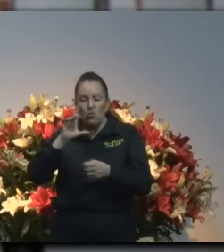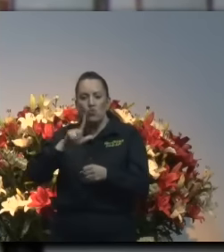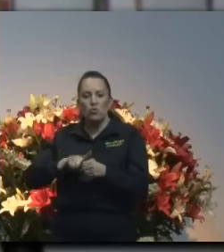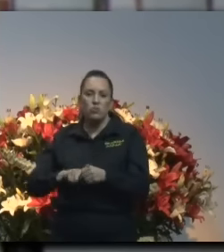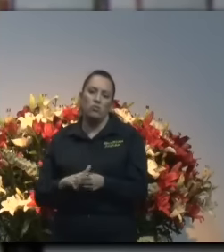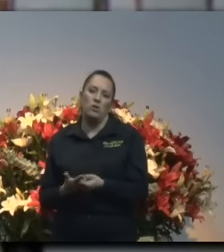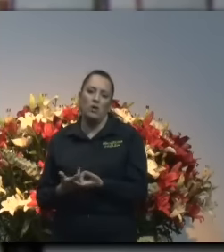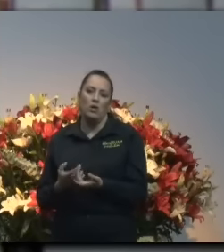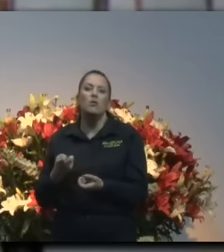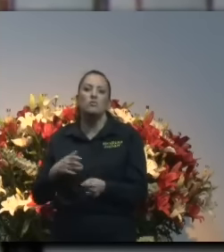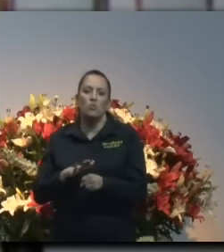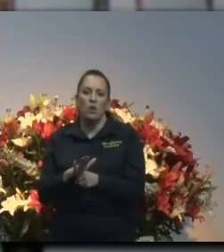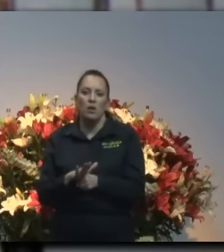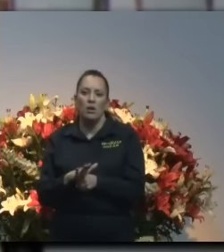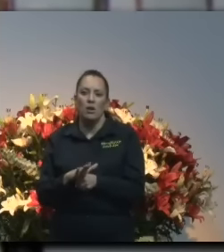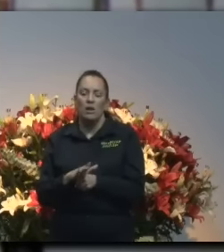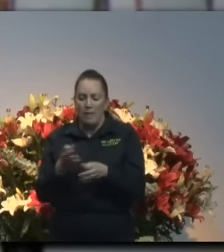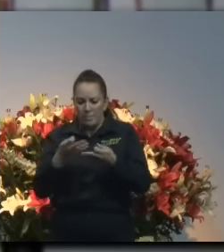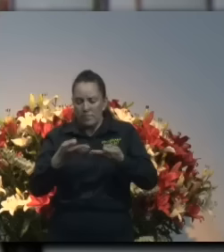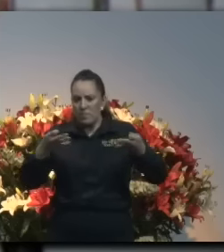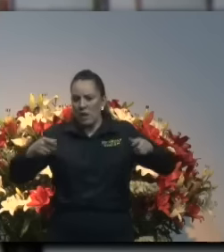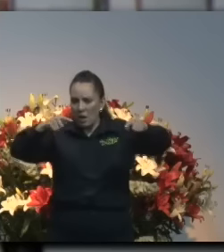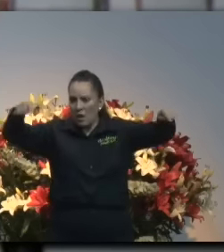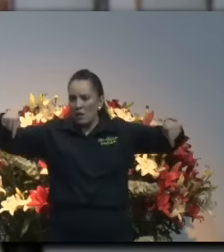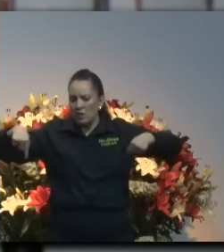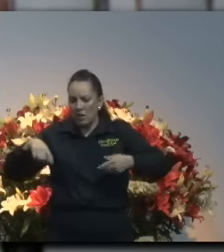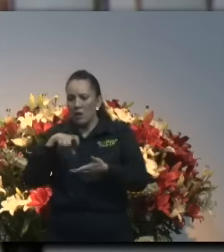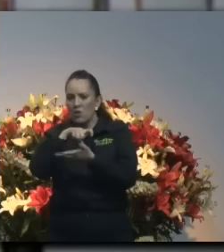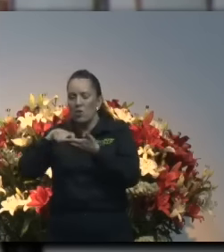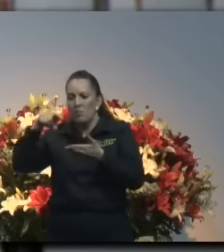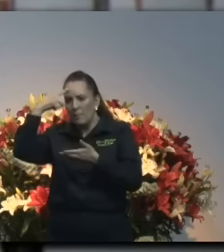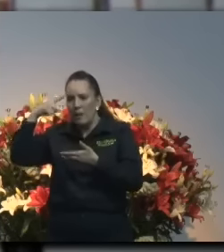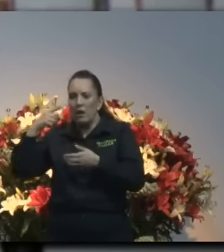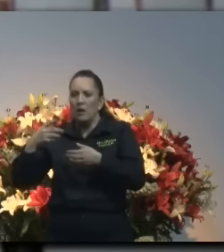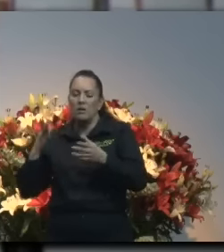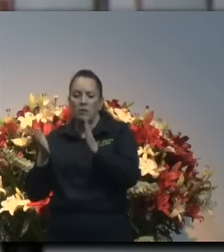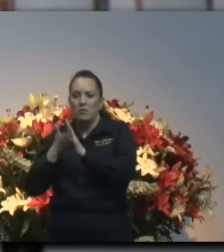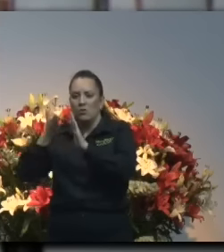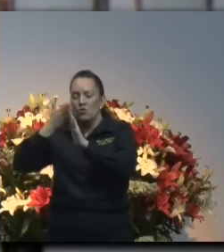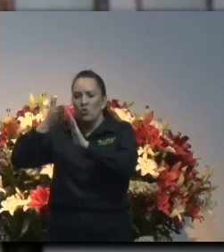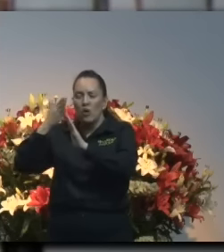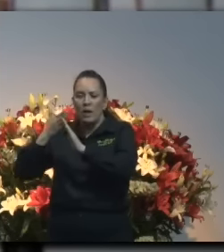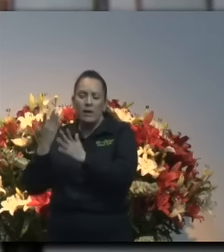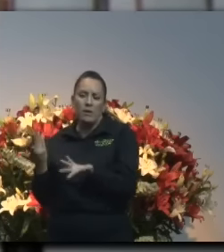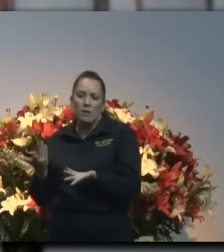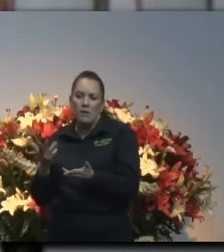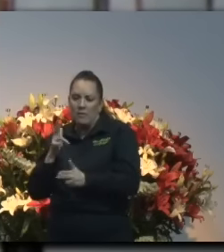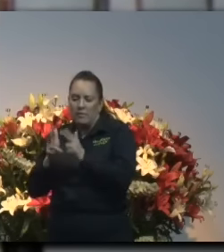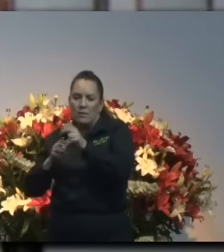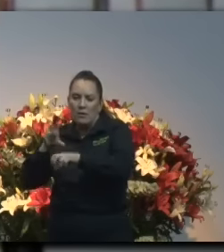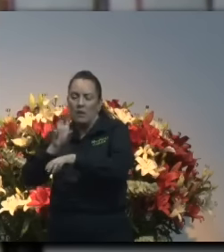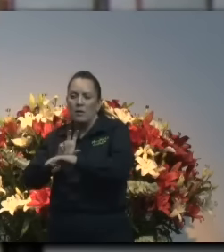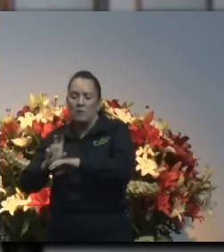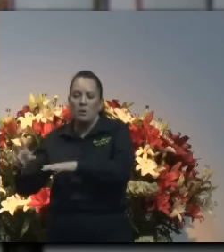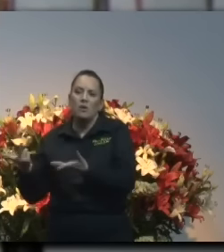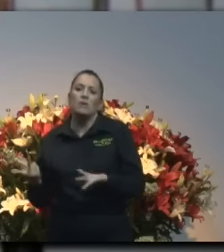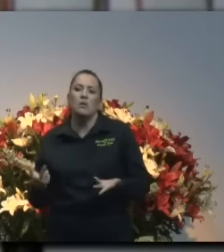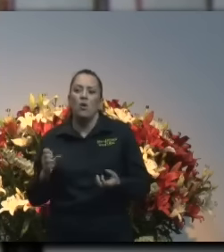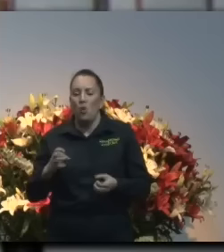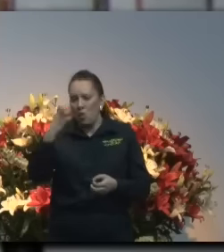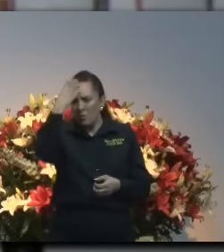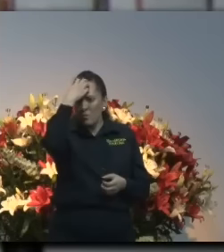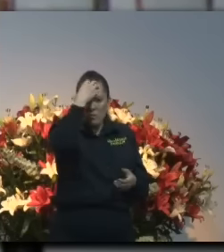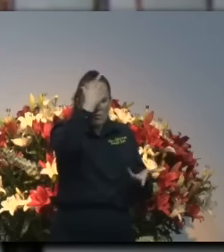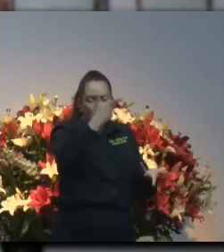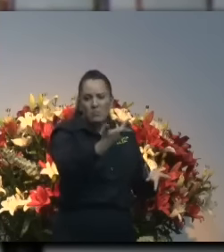del Tren Maya, los proyectos de cultura sea el Bosque de Chapultepec, cuando dejamos a miles de jóvenes sin